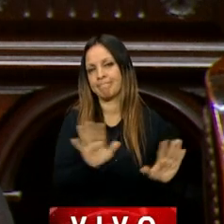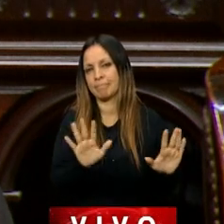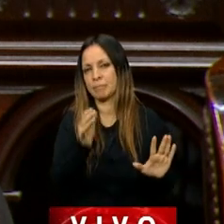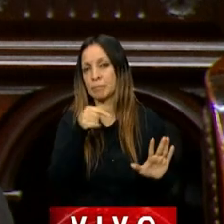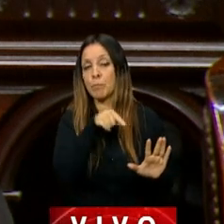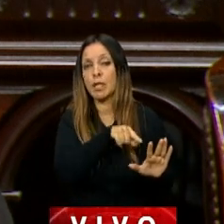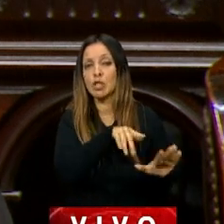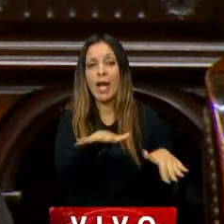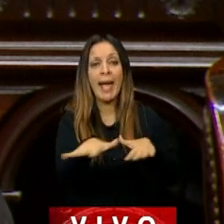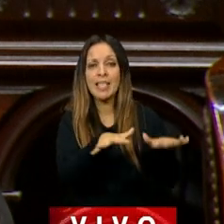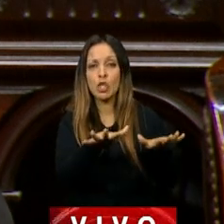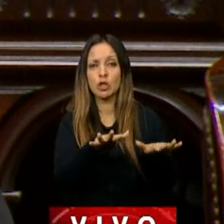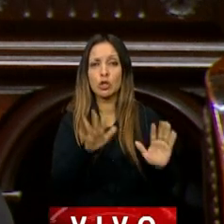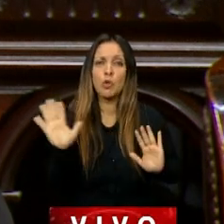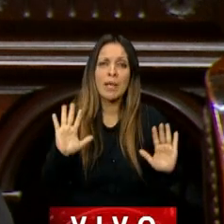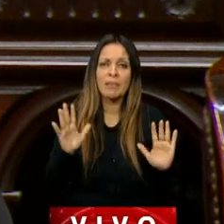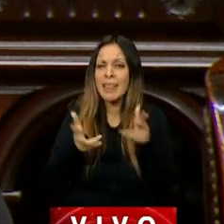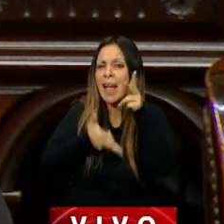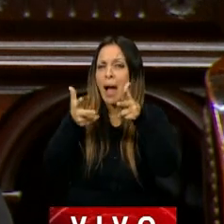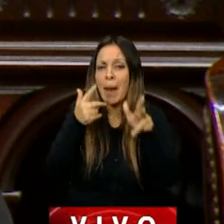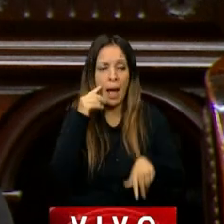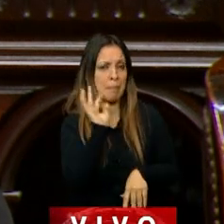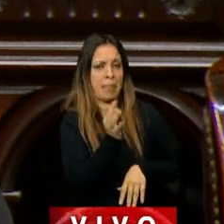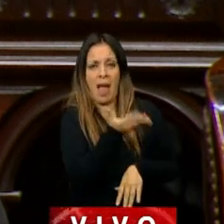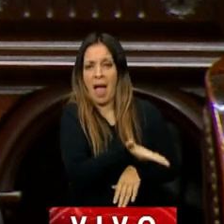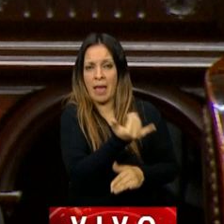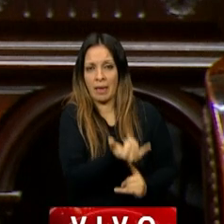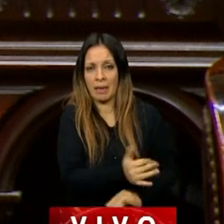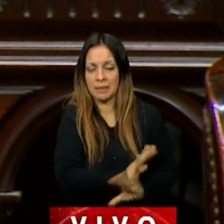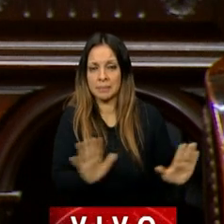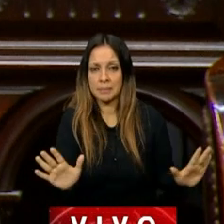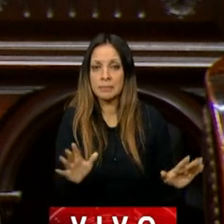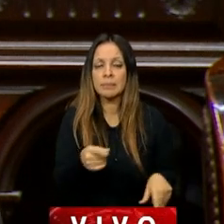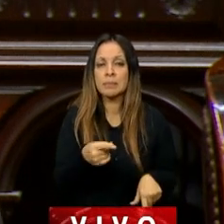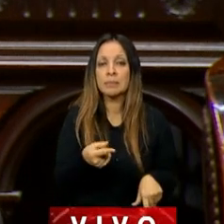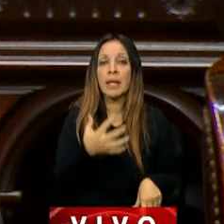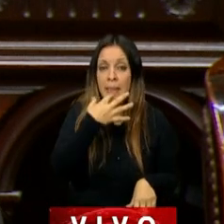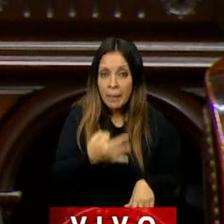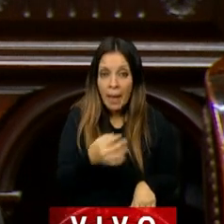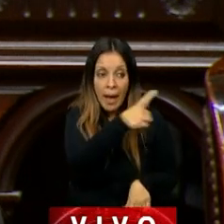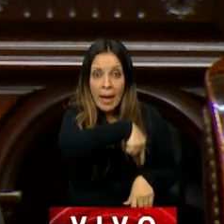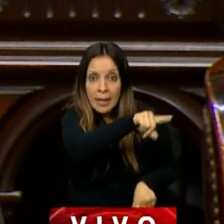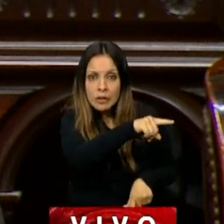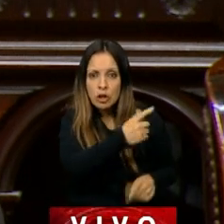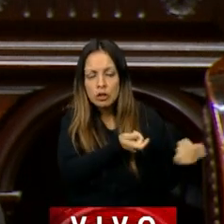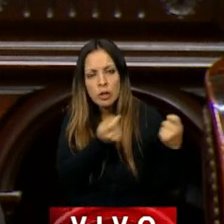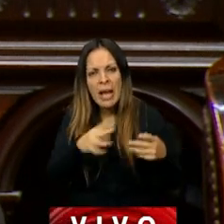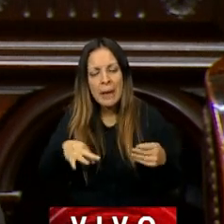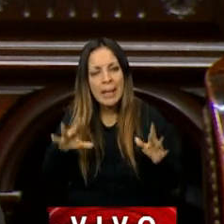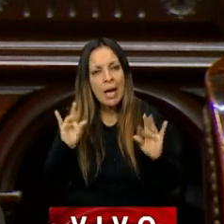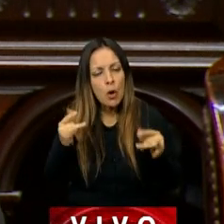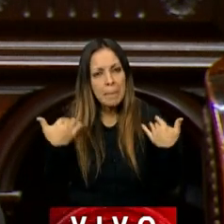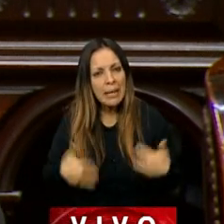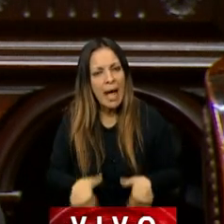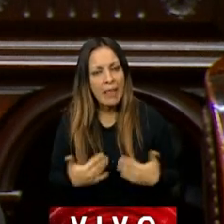hechos y los hechos siempre van a estar ahí. Mire, presidente, le están haciendo y nos están haciendo la vida muy difícil a todos